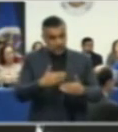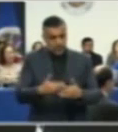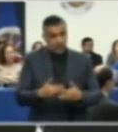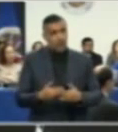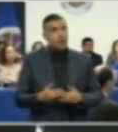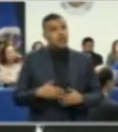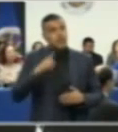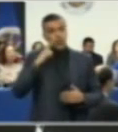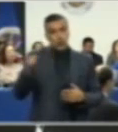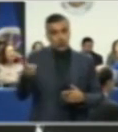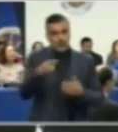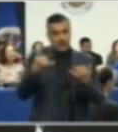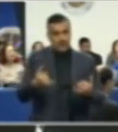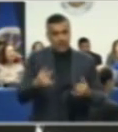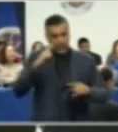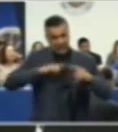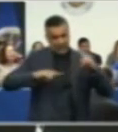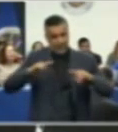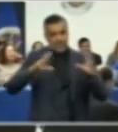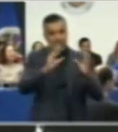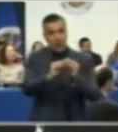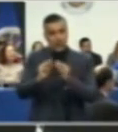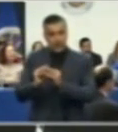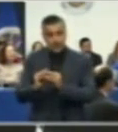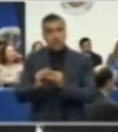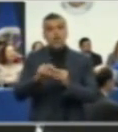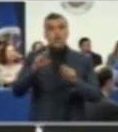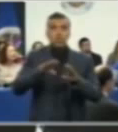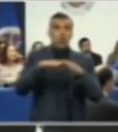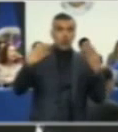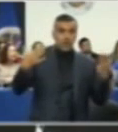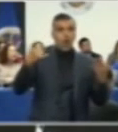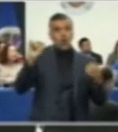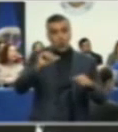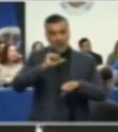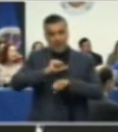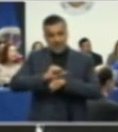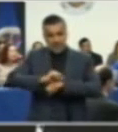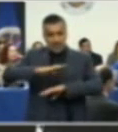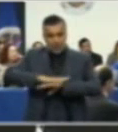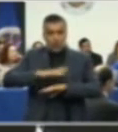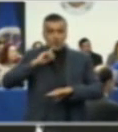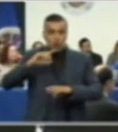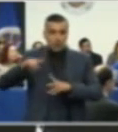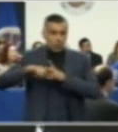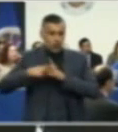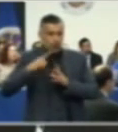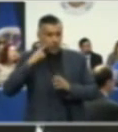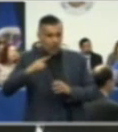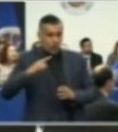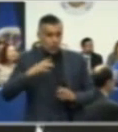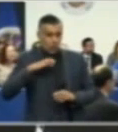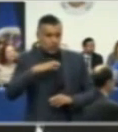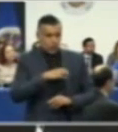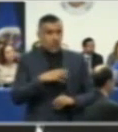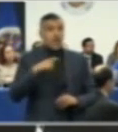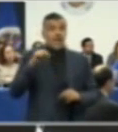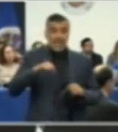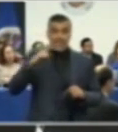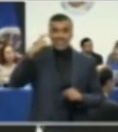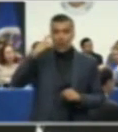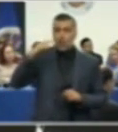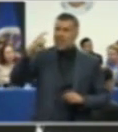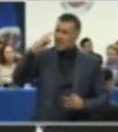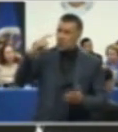permanente de su presencia en las diferentes audiencias, tanto públicas como la mesa de trabajo que son convocadas por la Comisión. El Estado reconoce